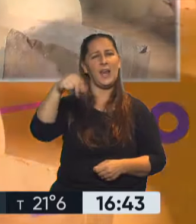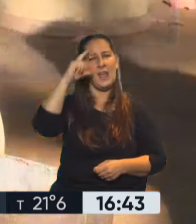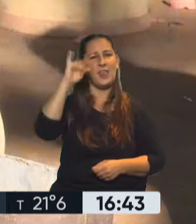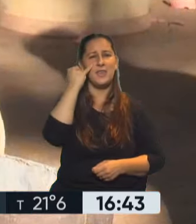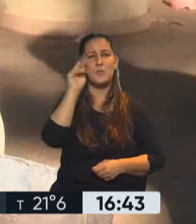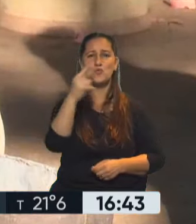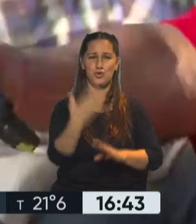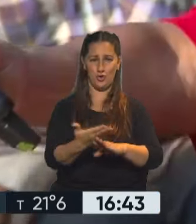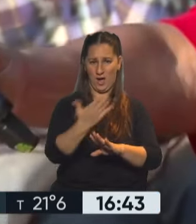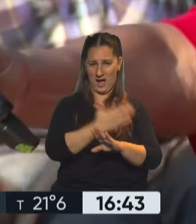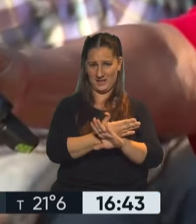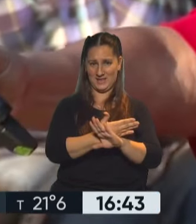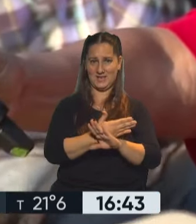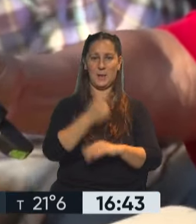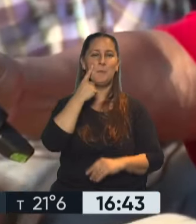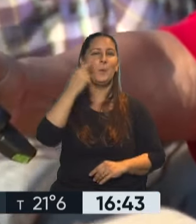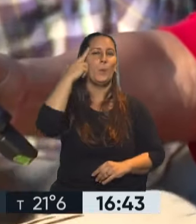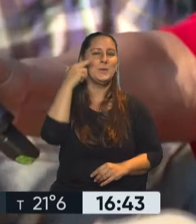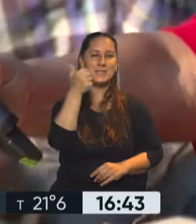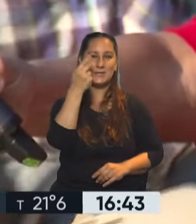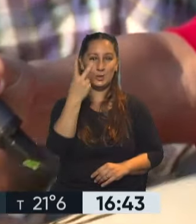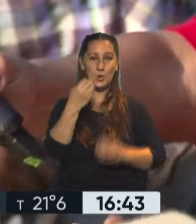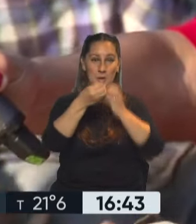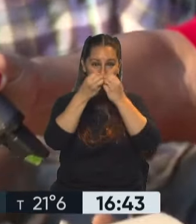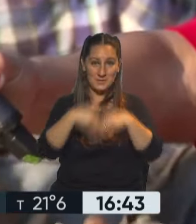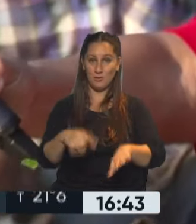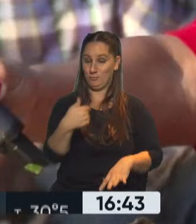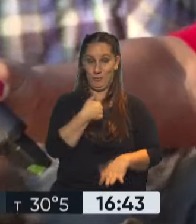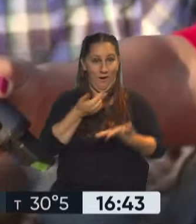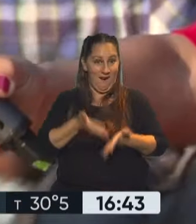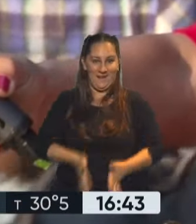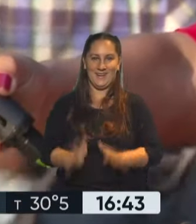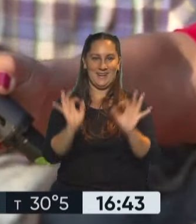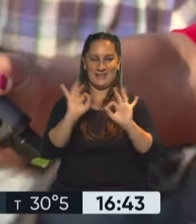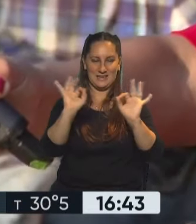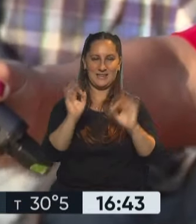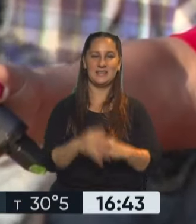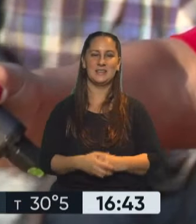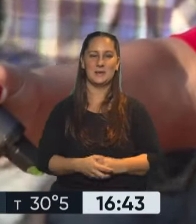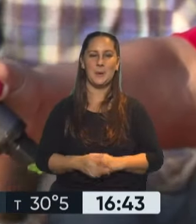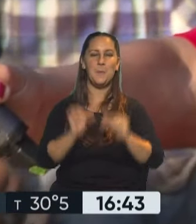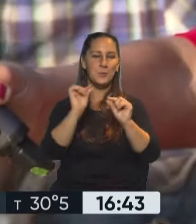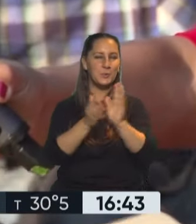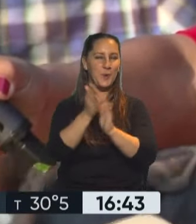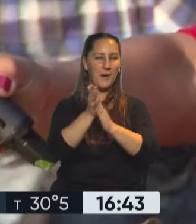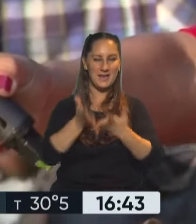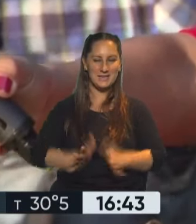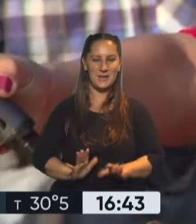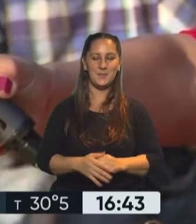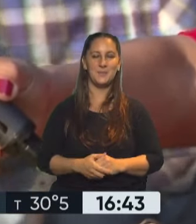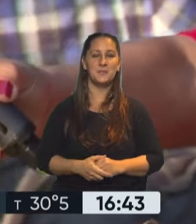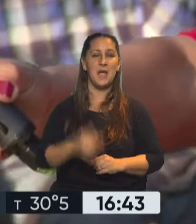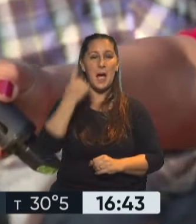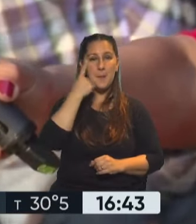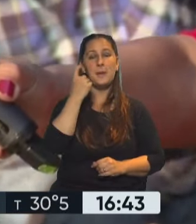el 62. 62. Yo no había nacido, bueno, Indio todavía. Nací el año siguiente. Estabas a punto. Y bueno, y aprendí